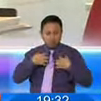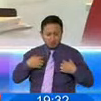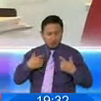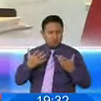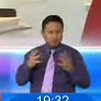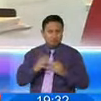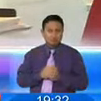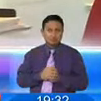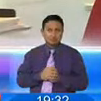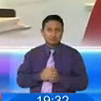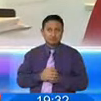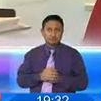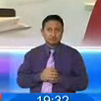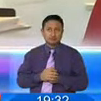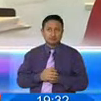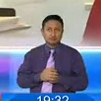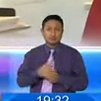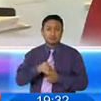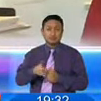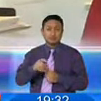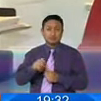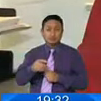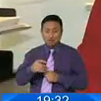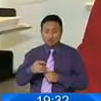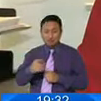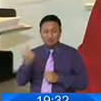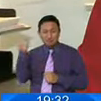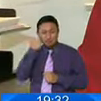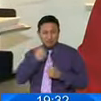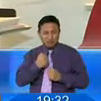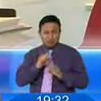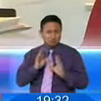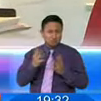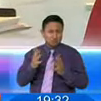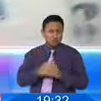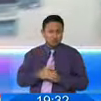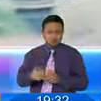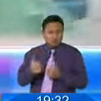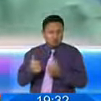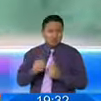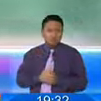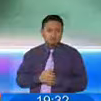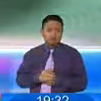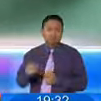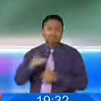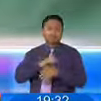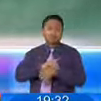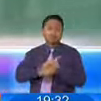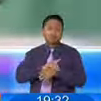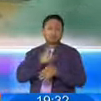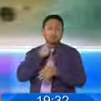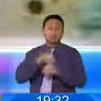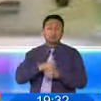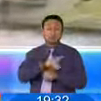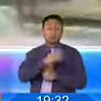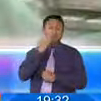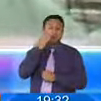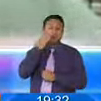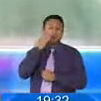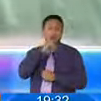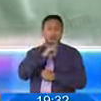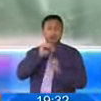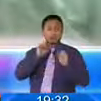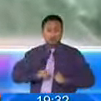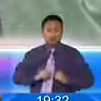Médicamente no existe ningún tipo de daños físicos de la paciente. Los médicos indicaron que la madre cumplió con su etapa